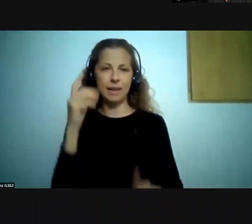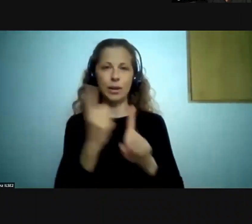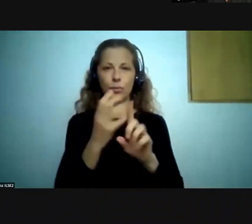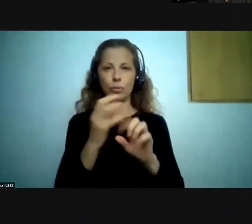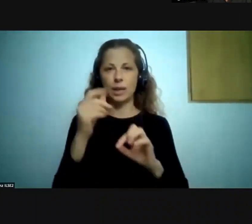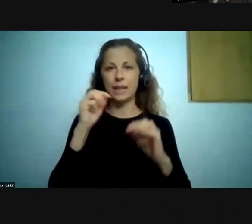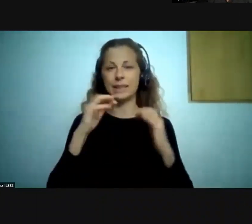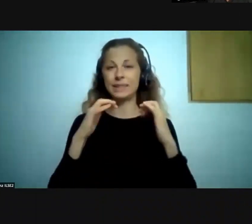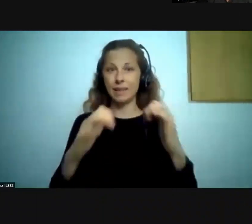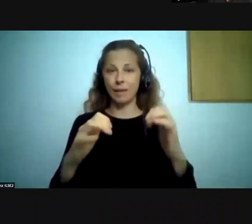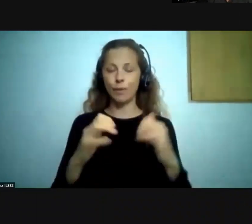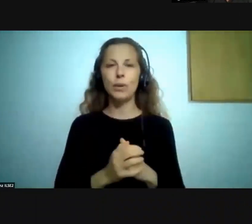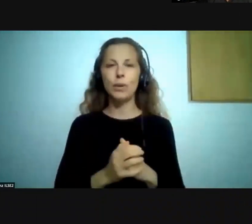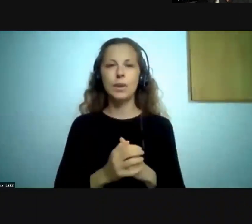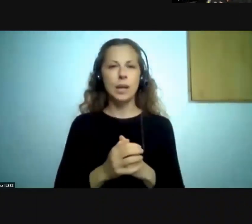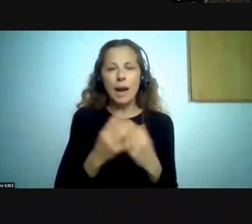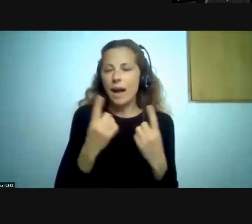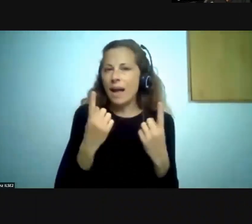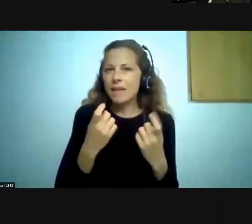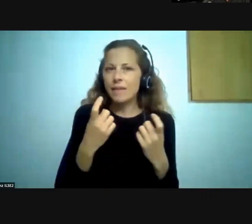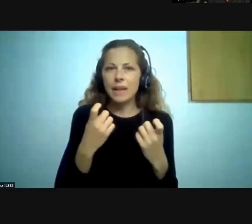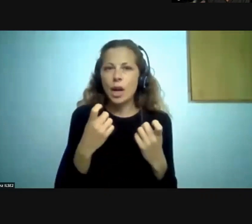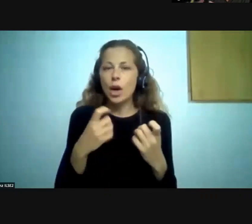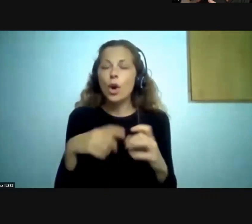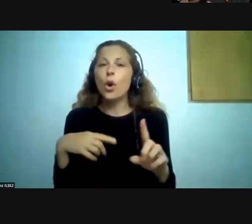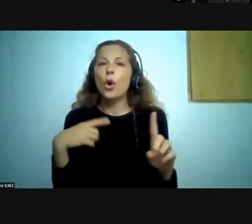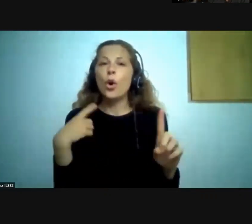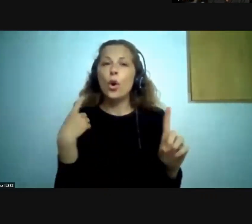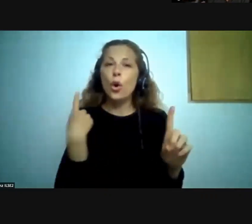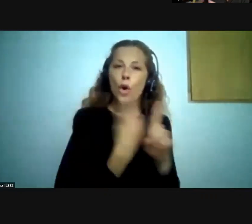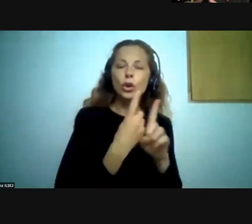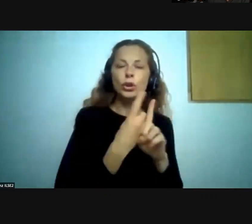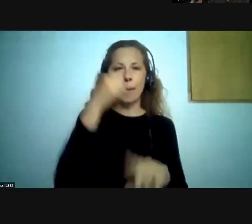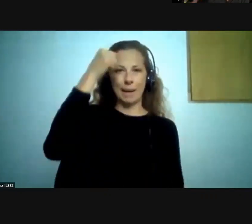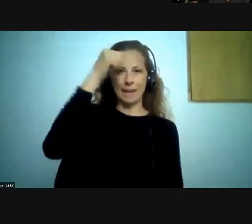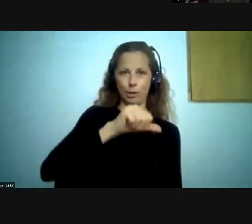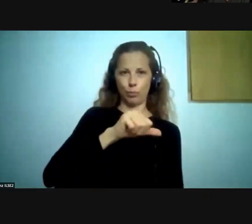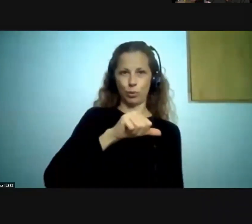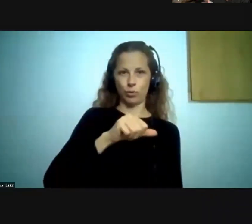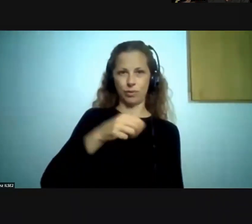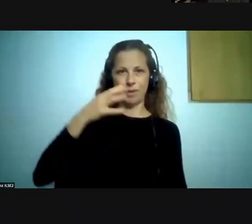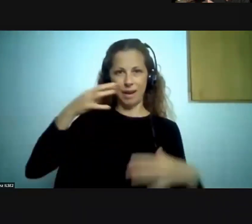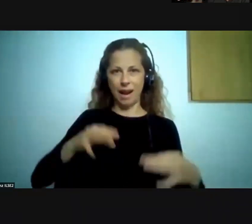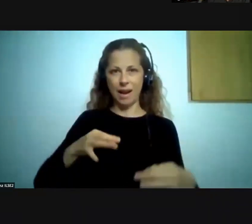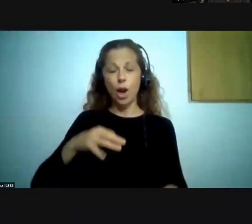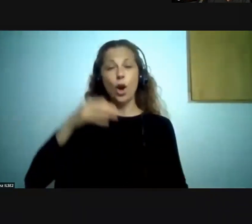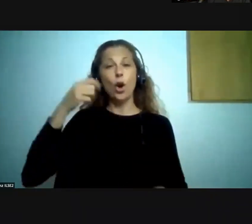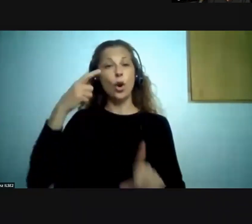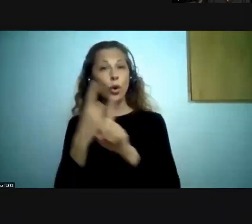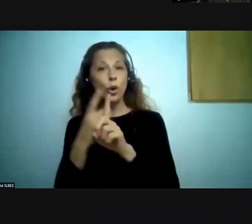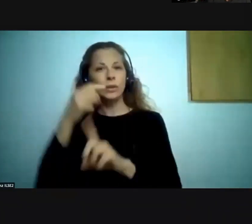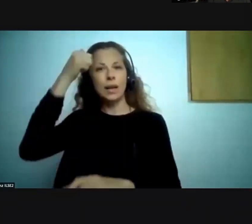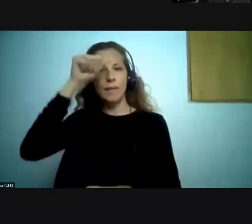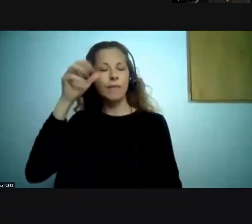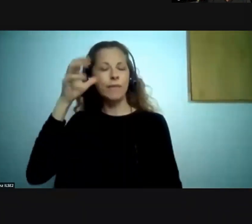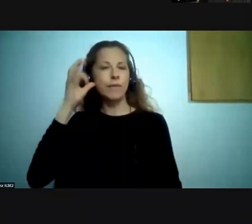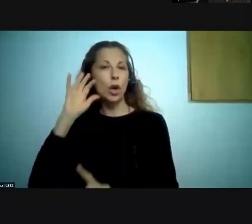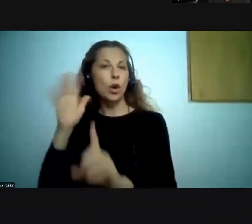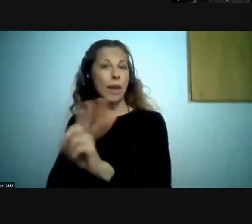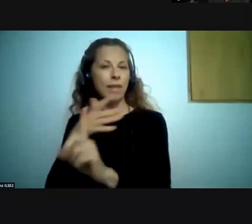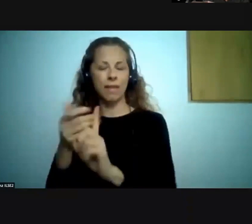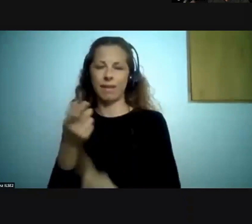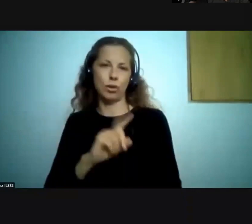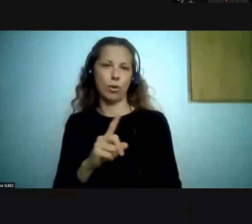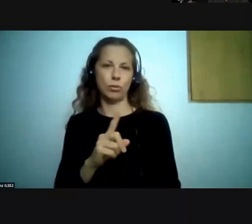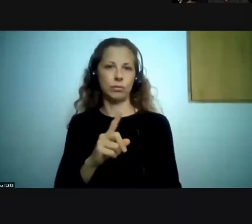Estado contra el machismo, no contra la violencia de género. Porque si nos quedamos solamente en el hecho más grave de la expresión del machismo, al